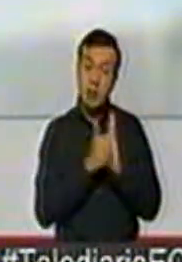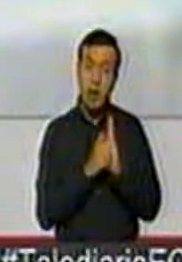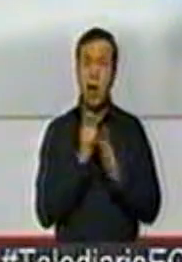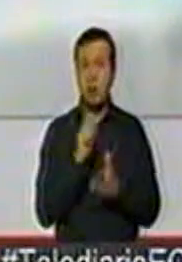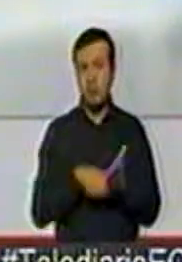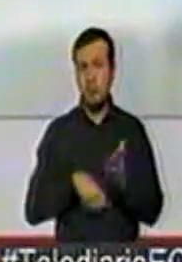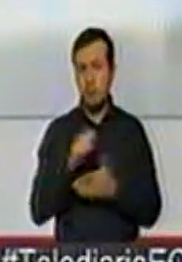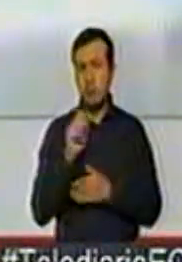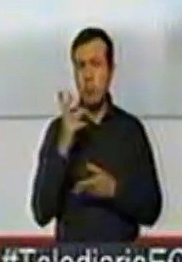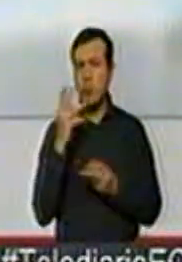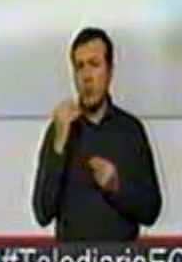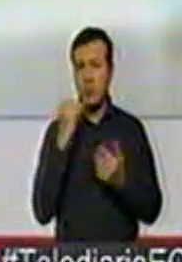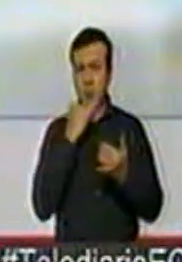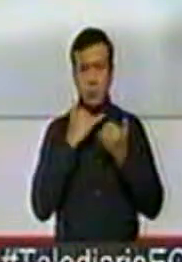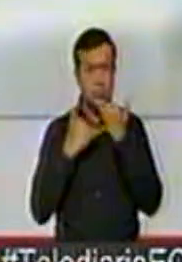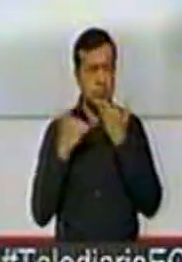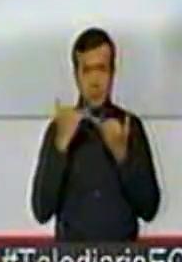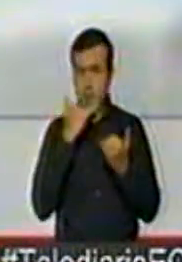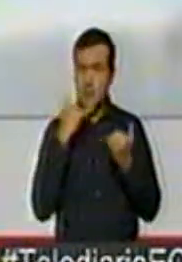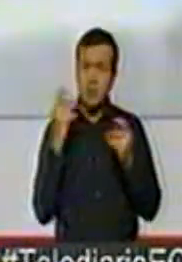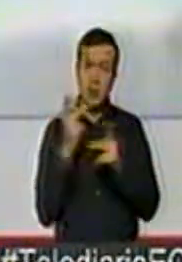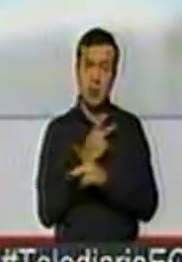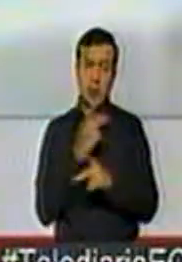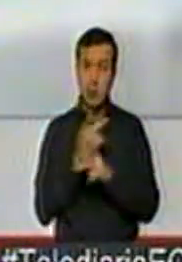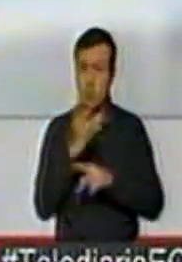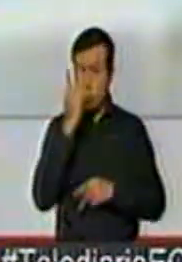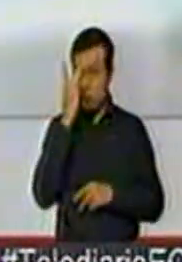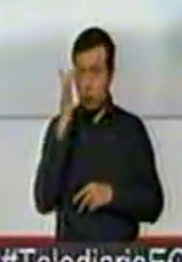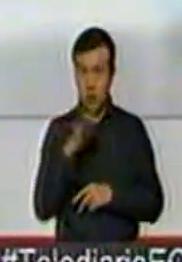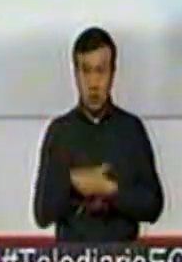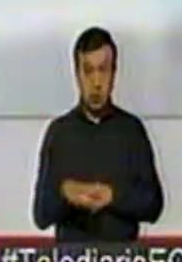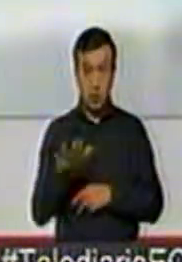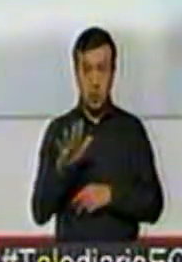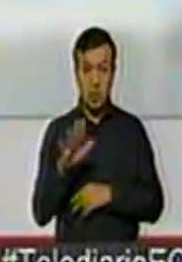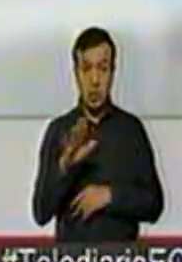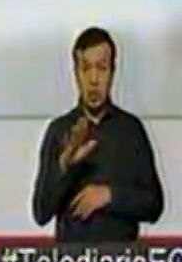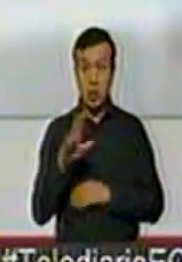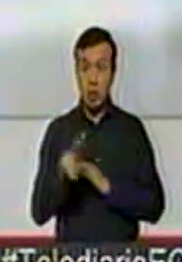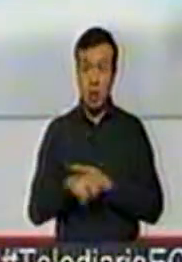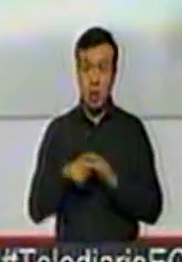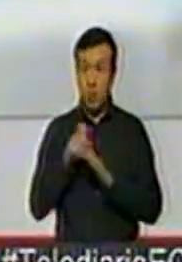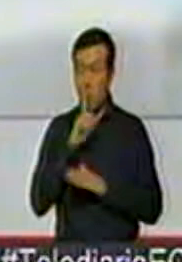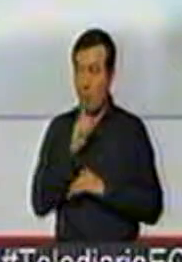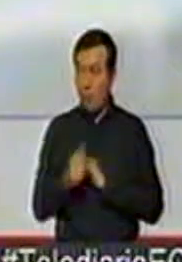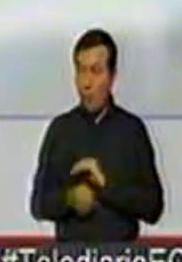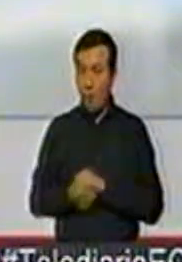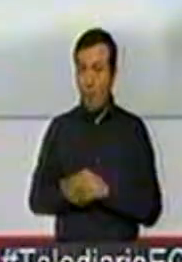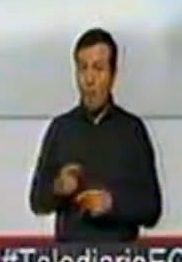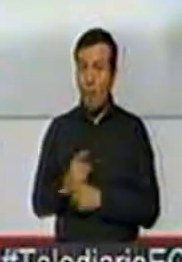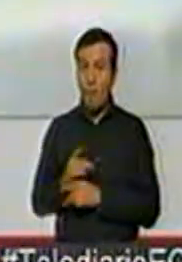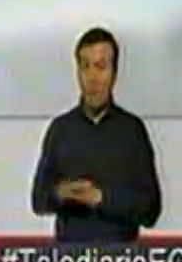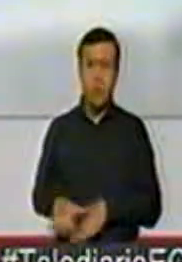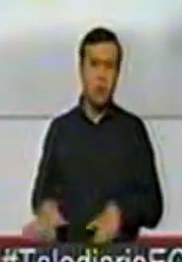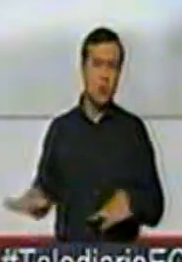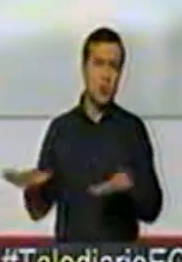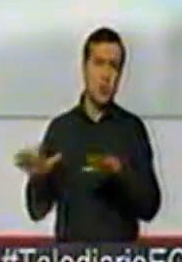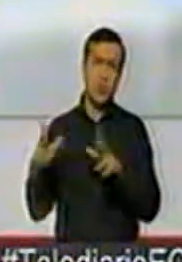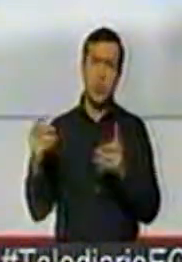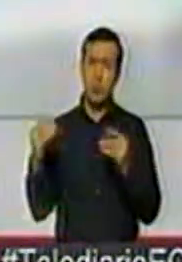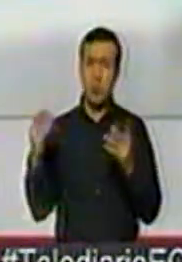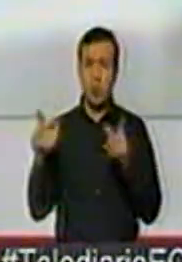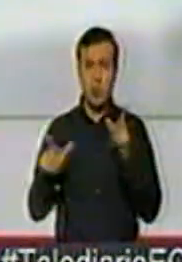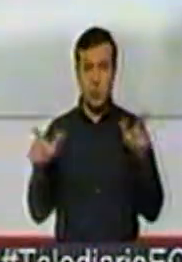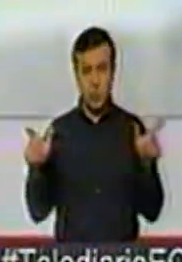para que se den todos estos ilícitos, ya que efectivamente la minería ilegal se ha expandido y tenemos que formalizar a muchos